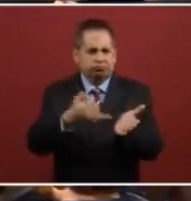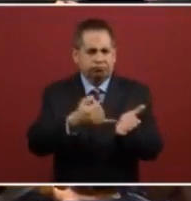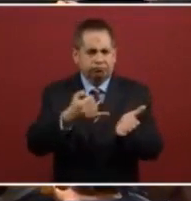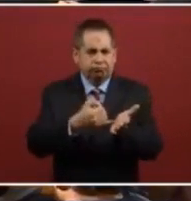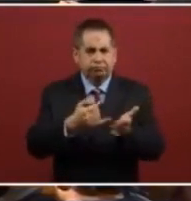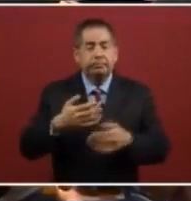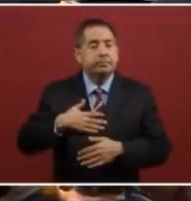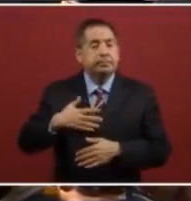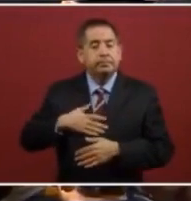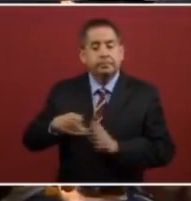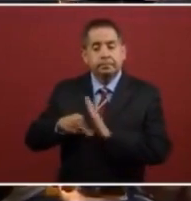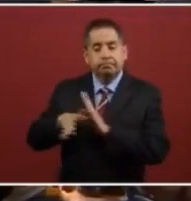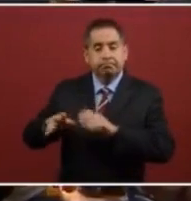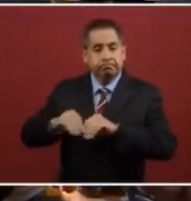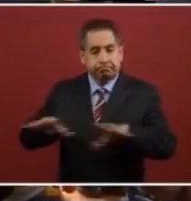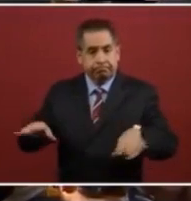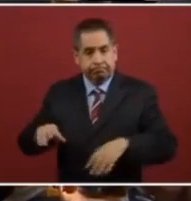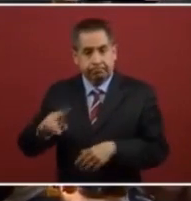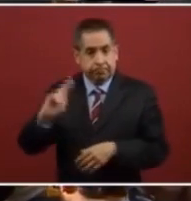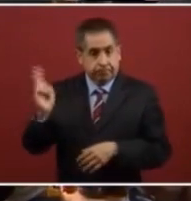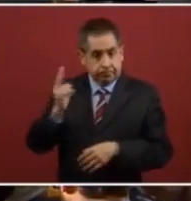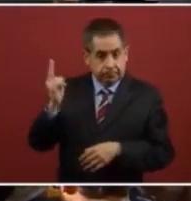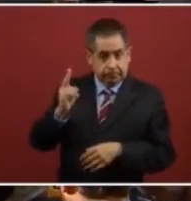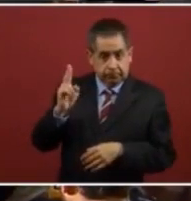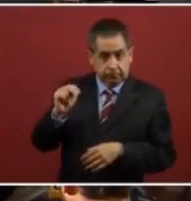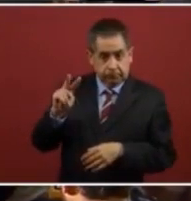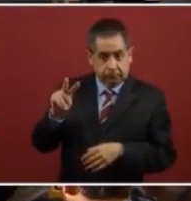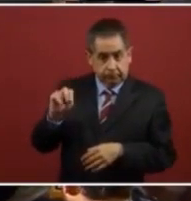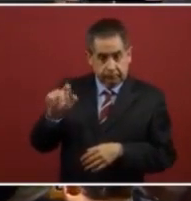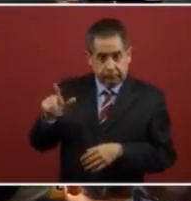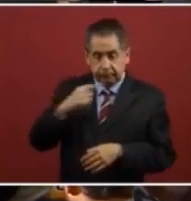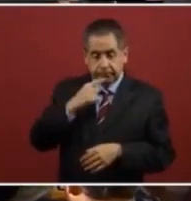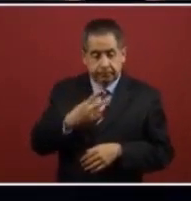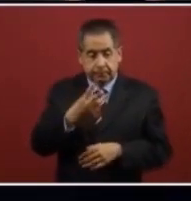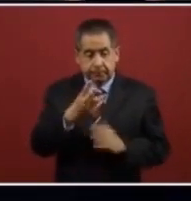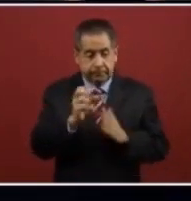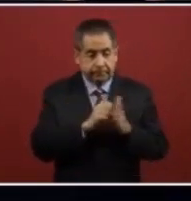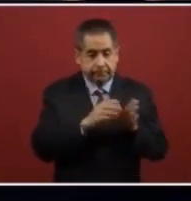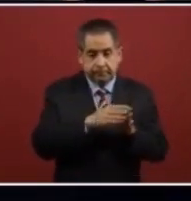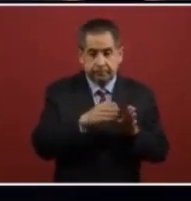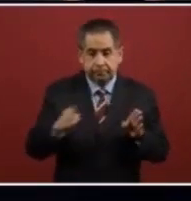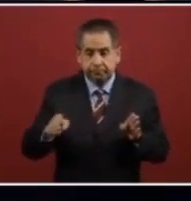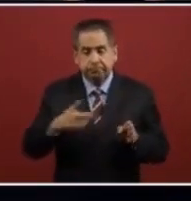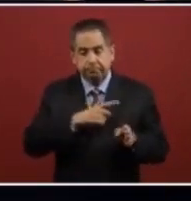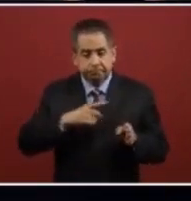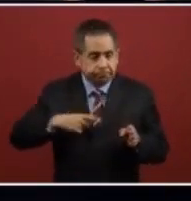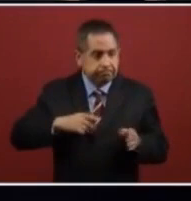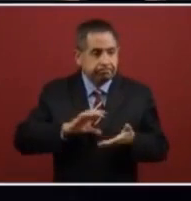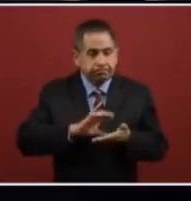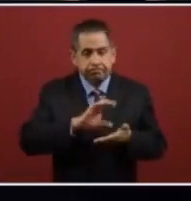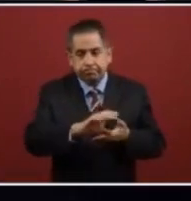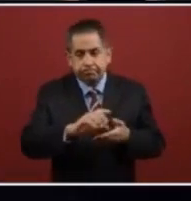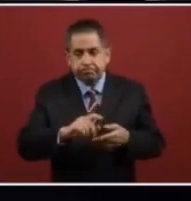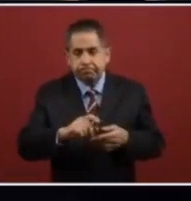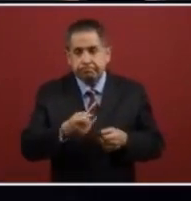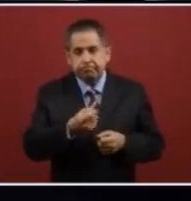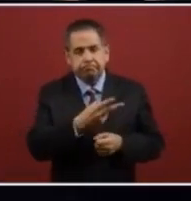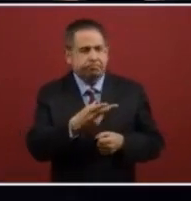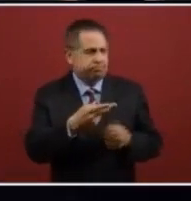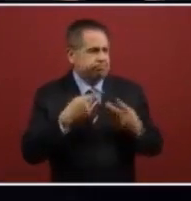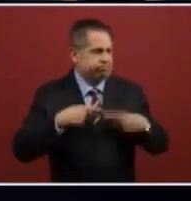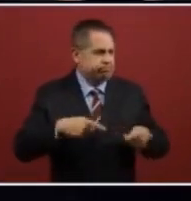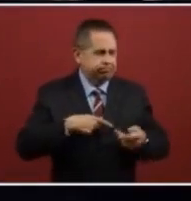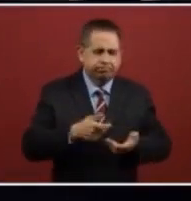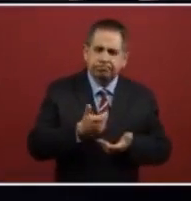el Universal de que en el primer trimestre del año hay adeudos, bueno, los adeudos de contribuyentes chicos y